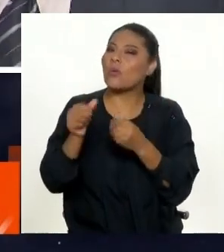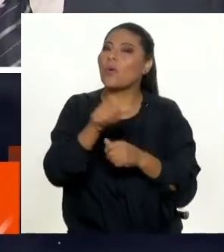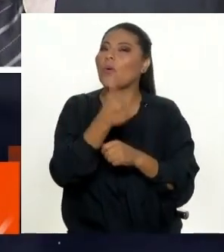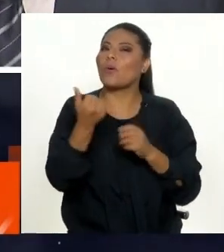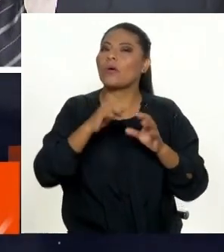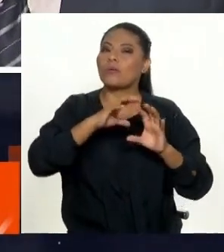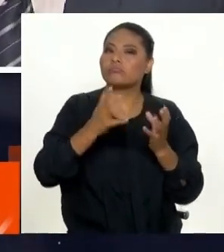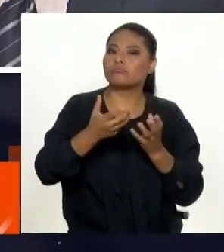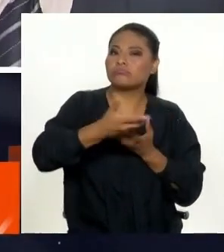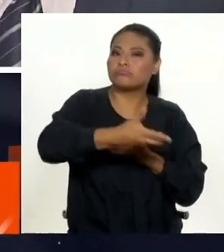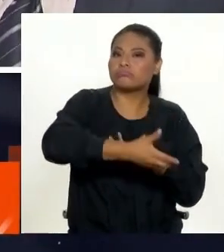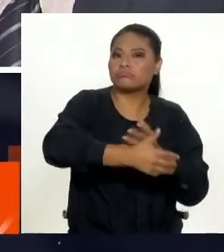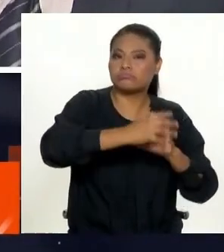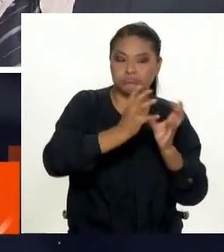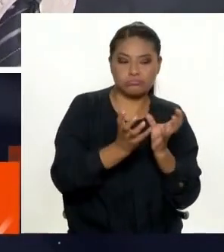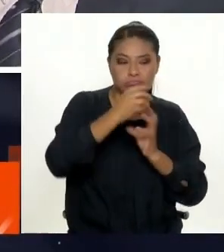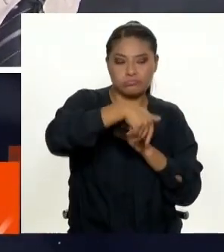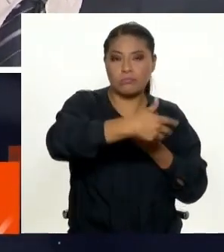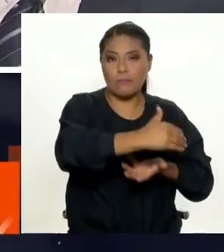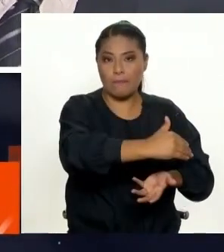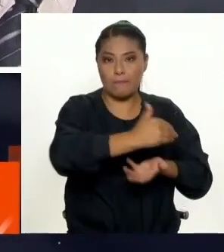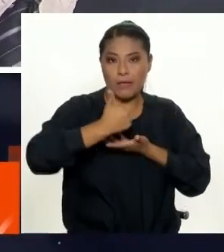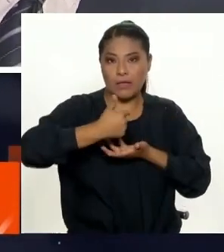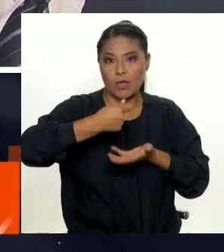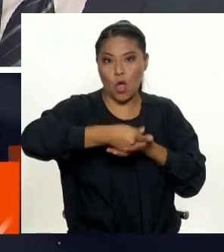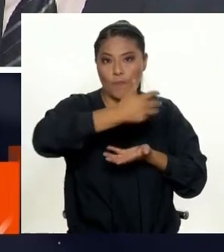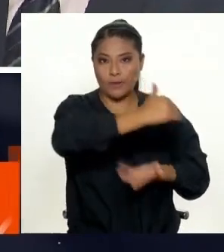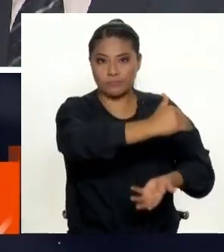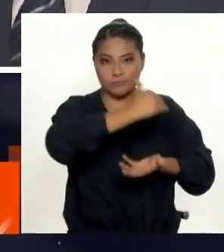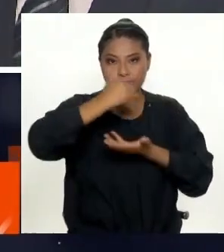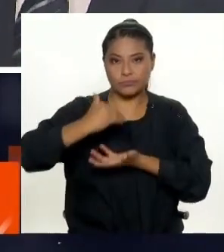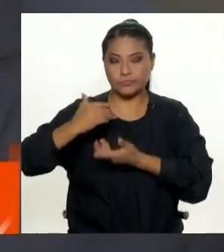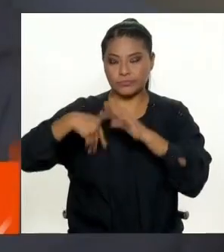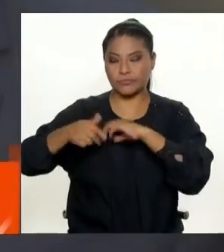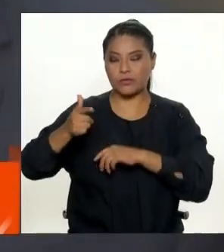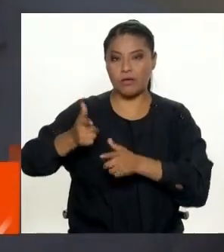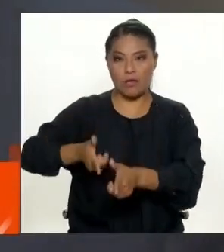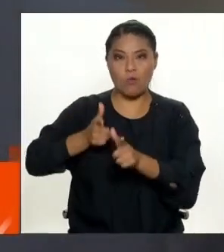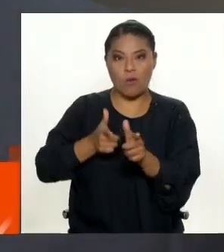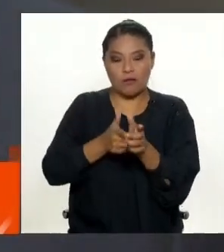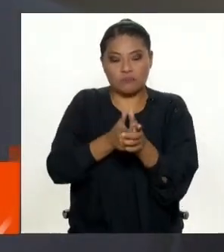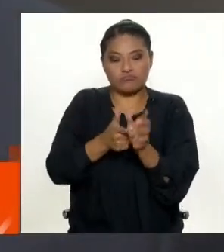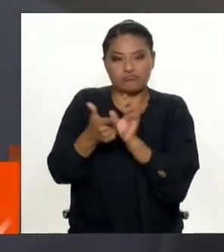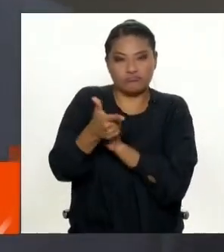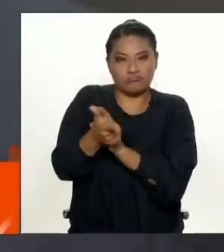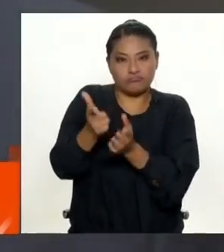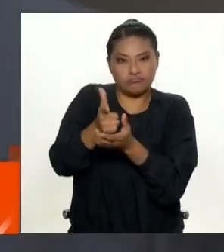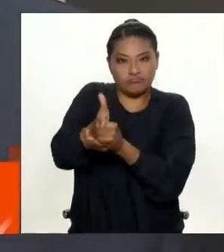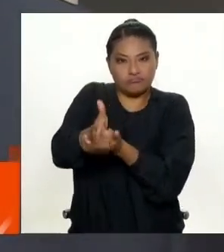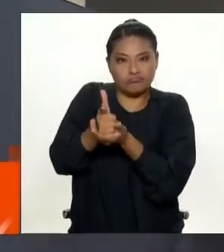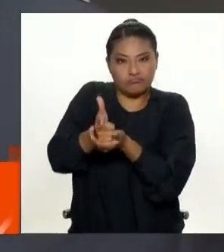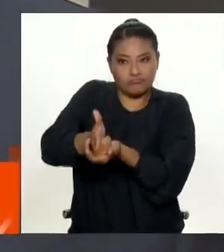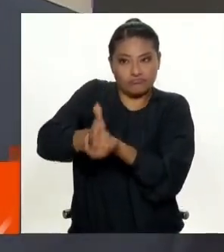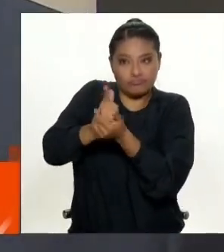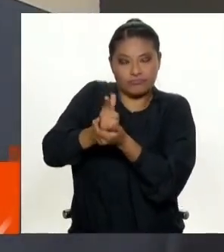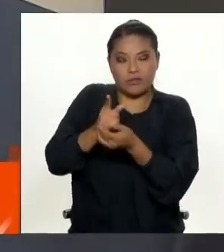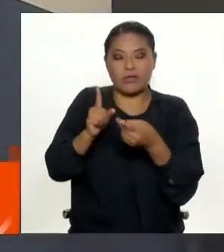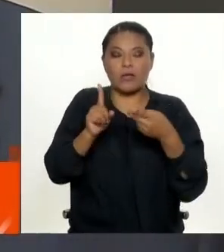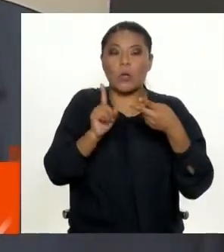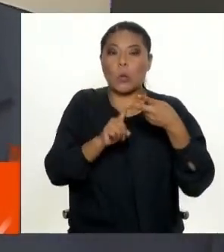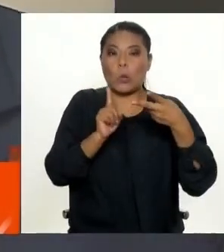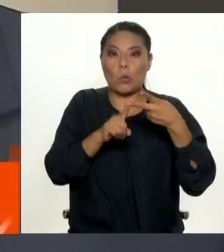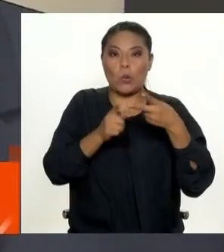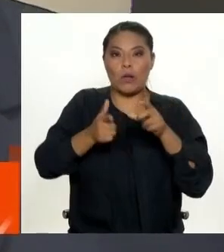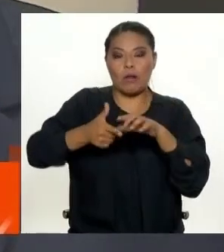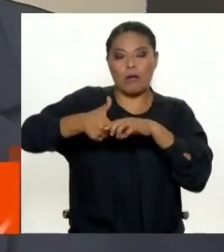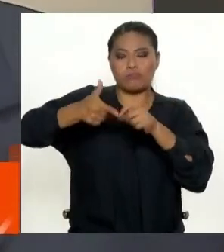al análisis estadístico, las armas que más se están importando son las pistolas semiautomáticas, seguido de los revólveres. De hecho, los